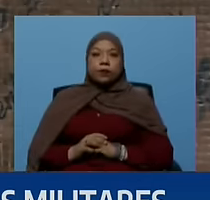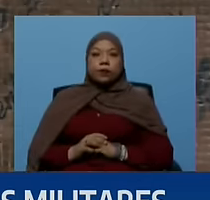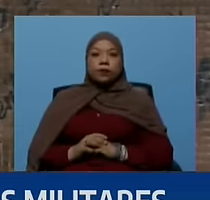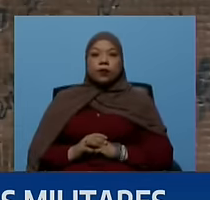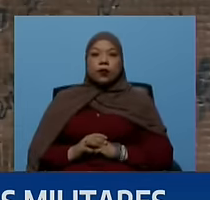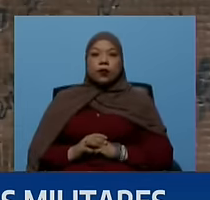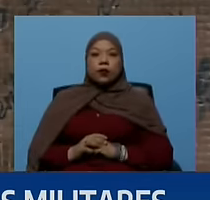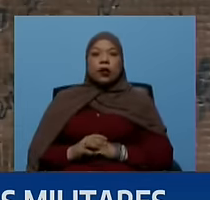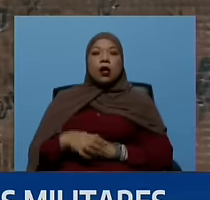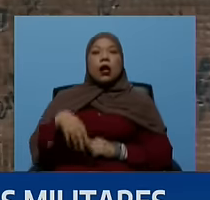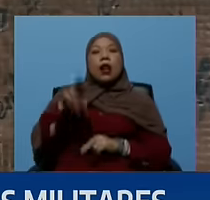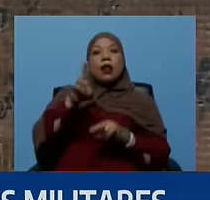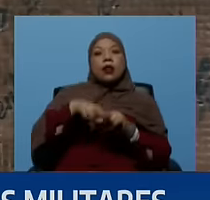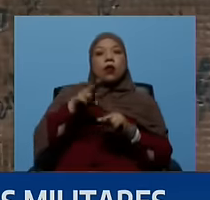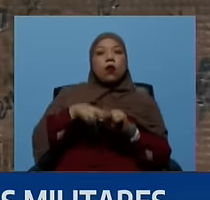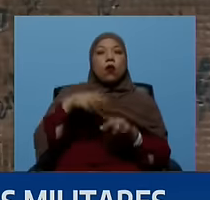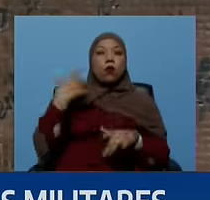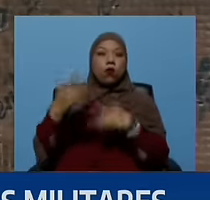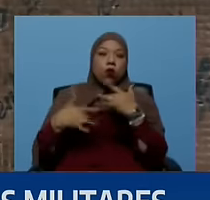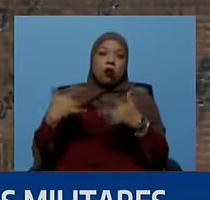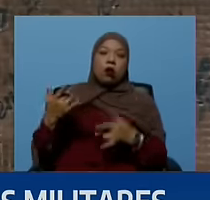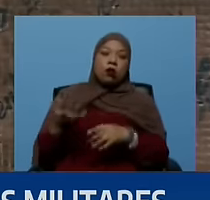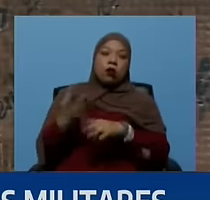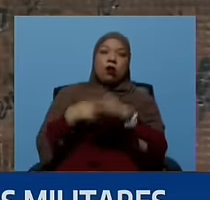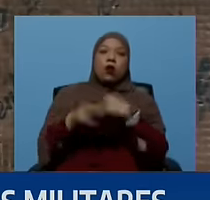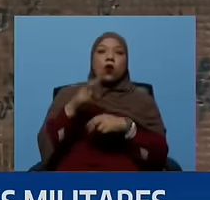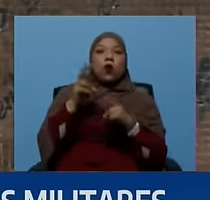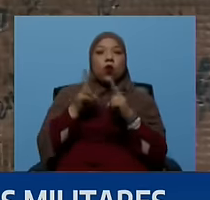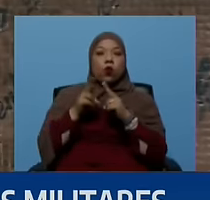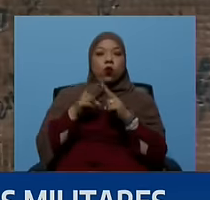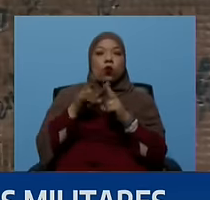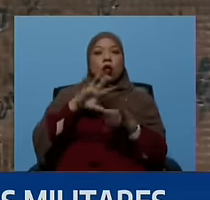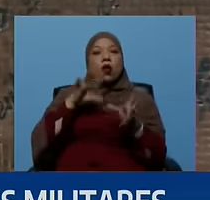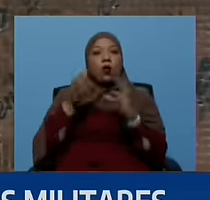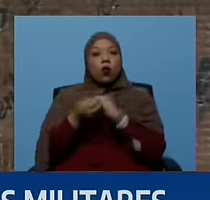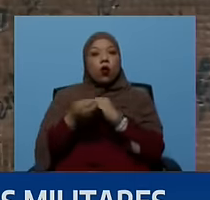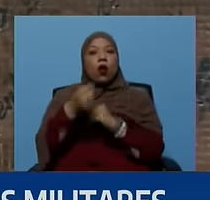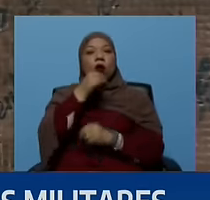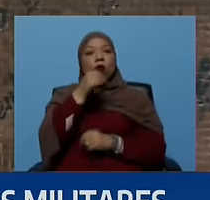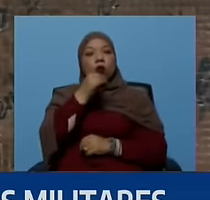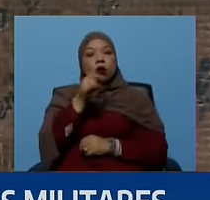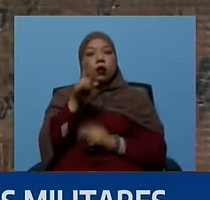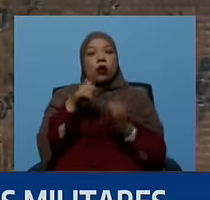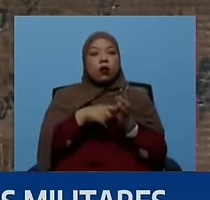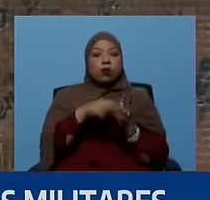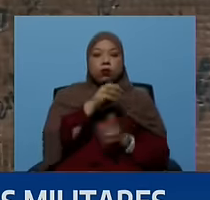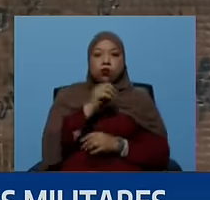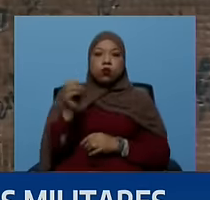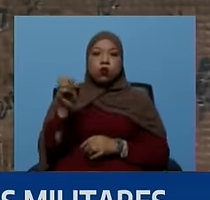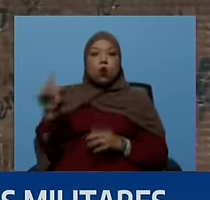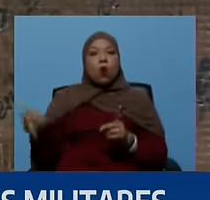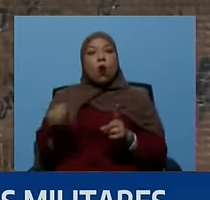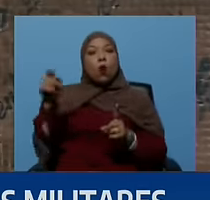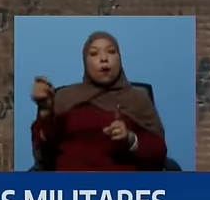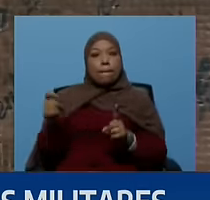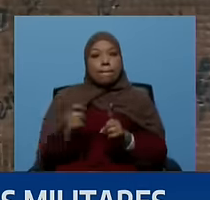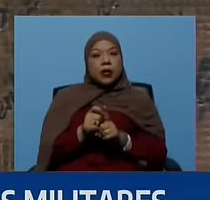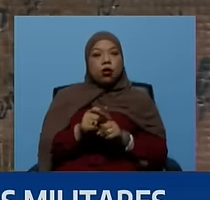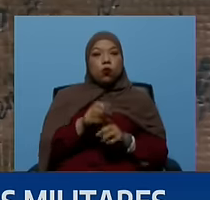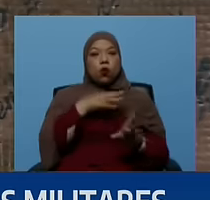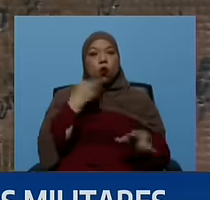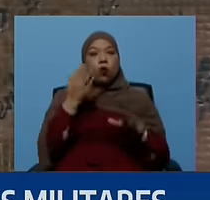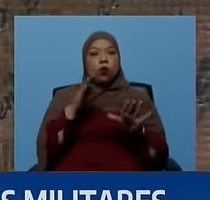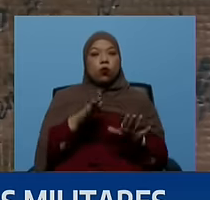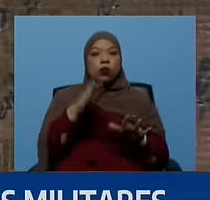y el Negro Primero Ese sí lo conocemos porque se transformó en Leyenda en mito en espíritu inmortal